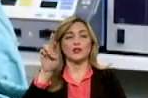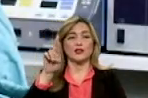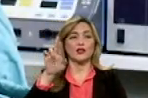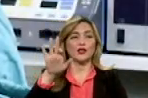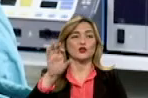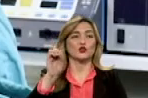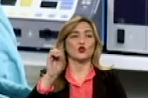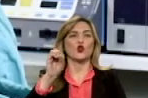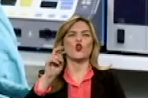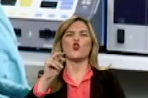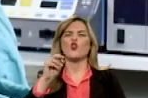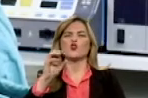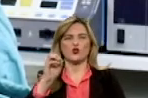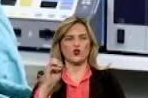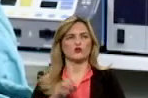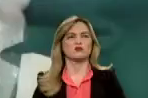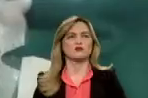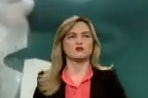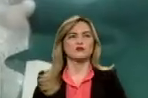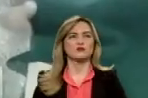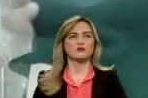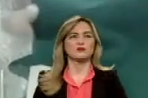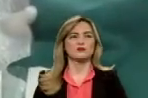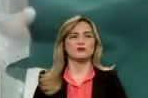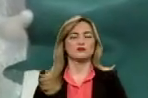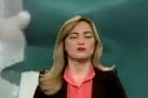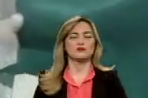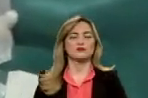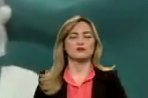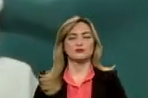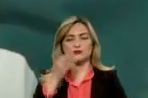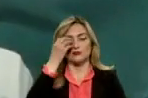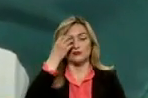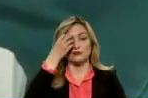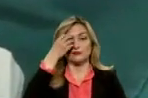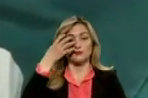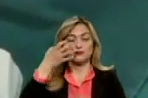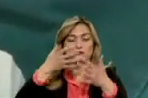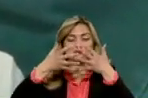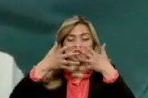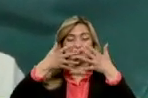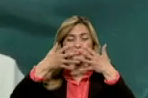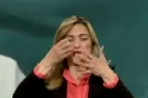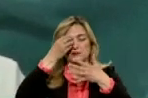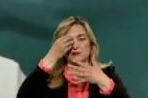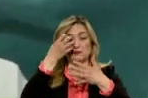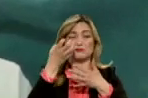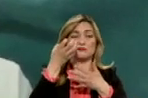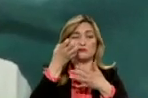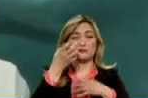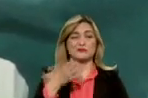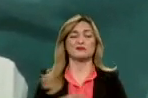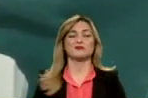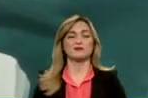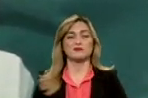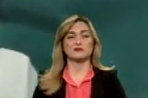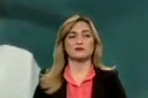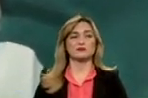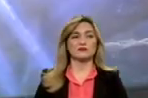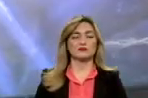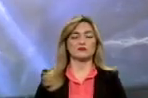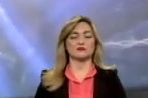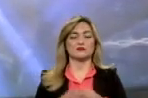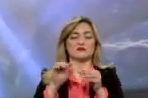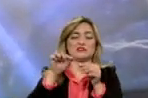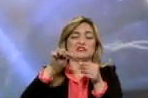ojo. Es una afección que ocasiona que sobresalga el tejido transparente en la parte frontal de la córnea, es decir, se vuelve más